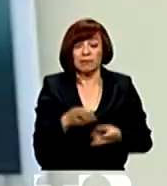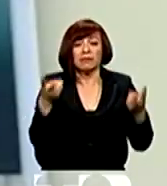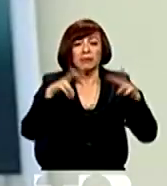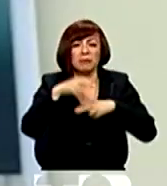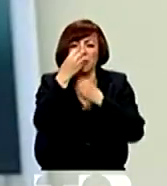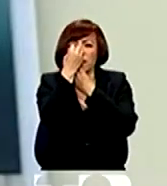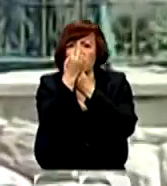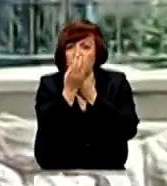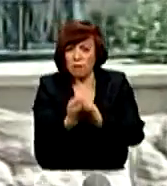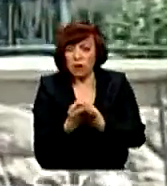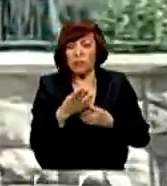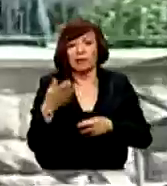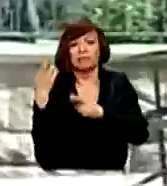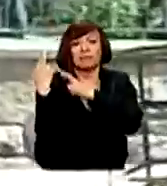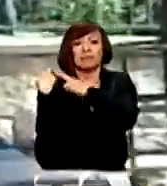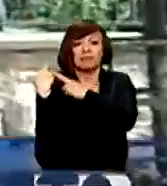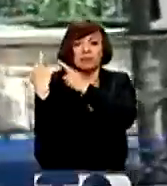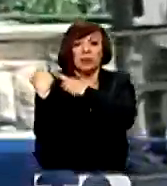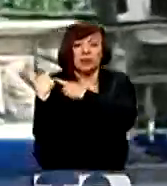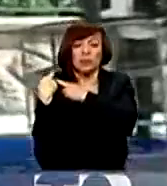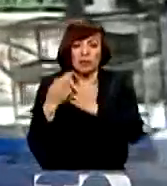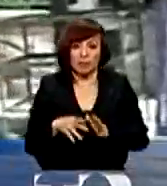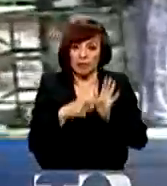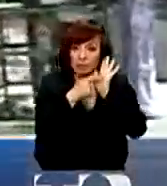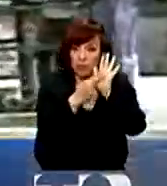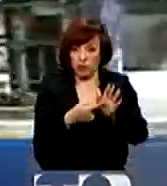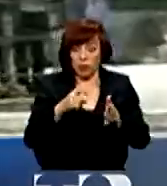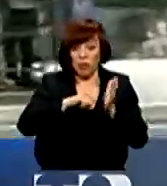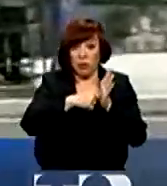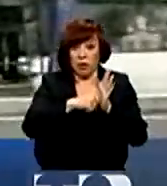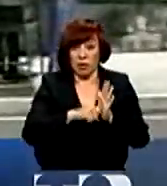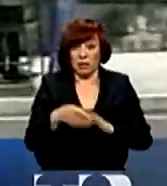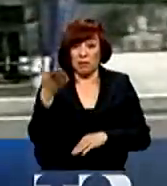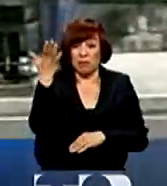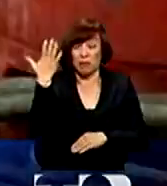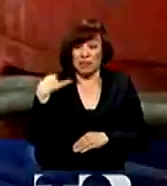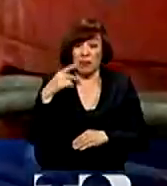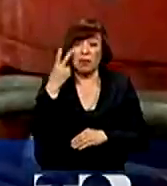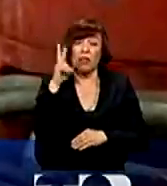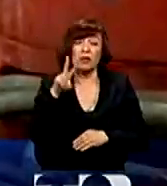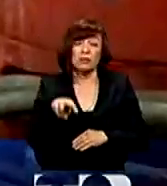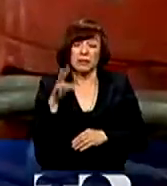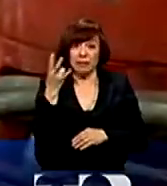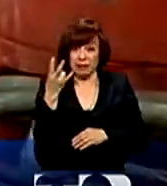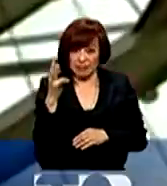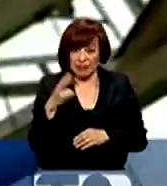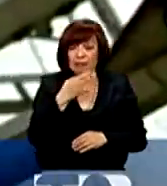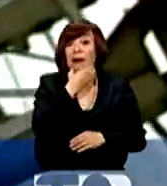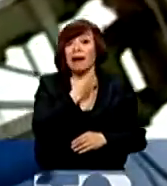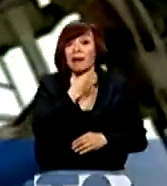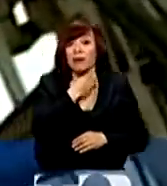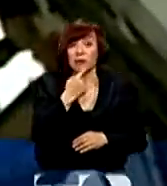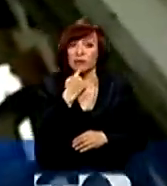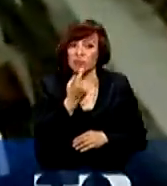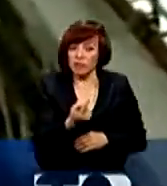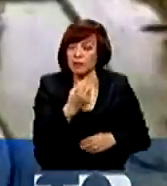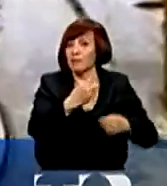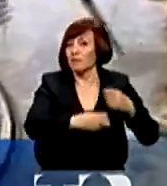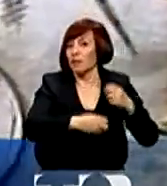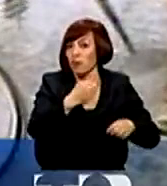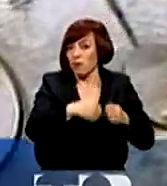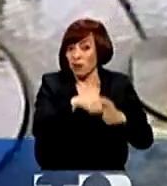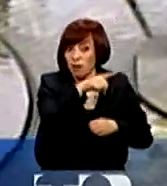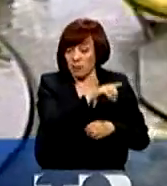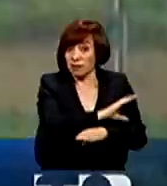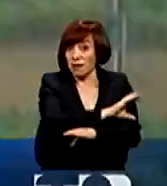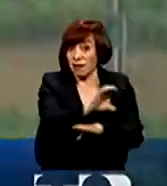indicios de responsabilidad penal que emitió la Contraloría en agosto del 2017 por irregularidades en la concesión del campo